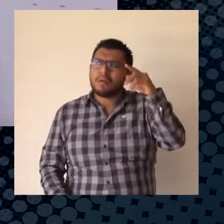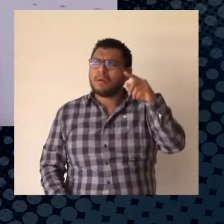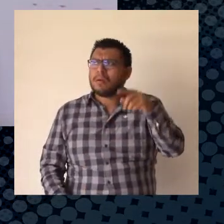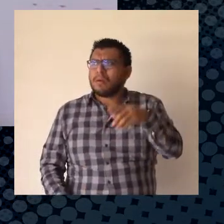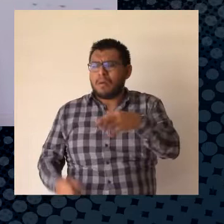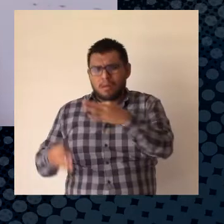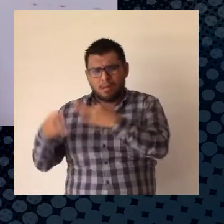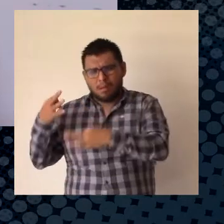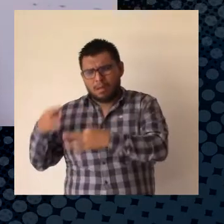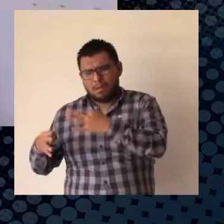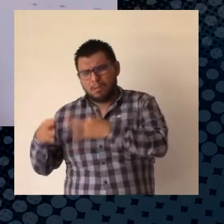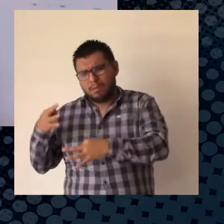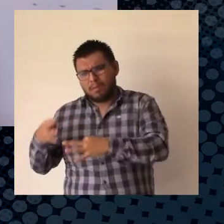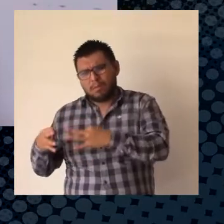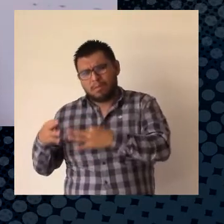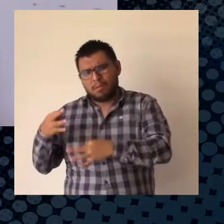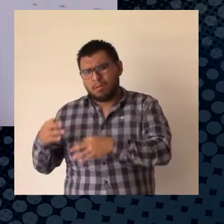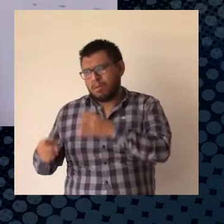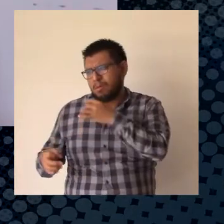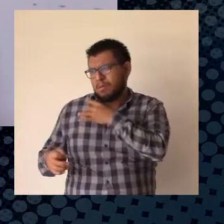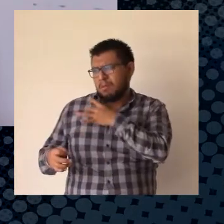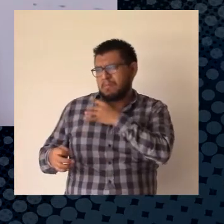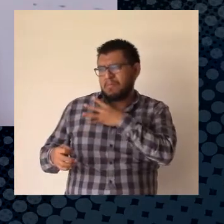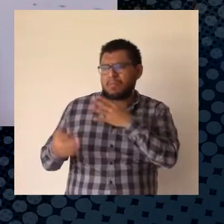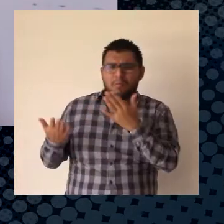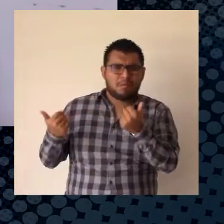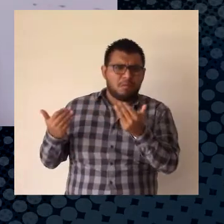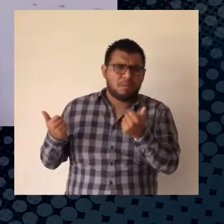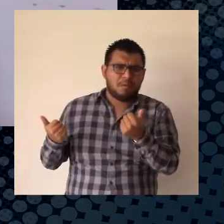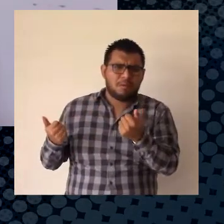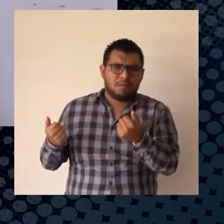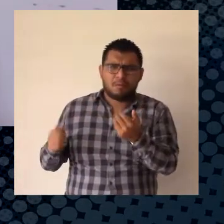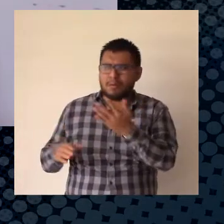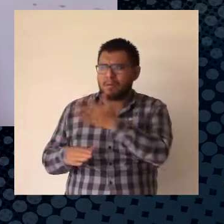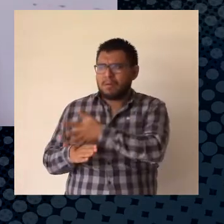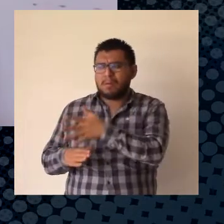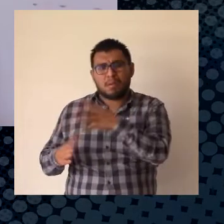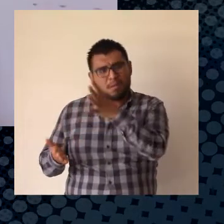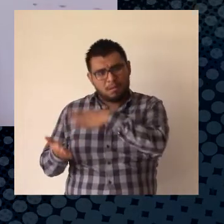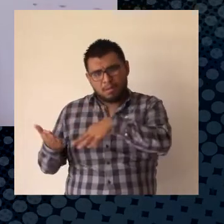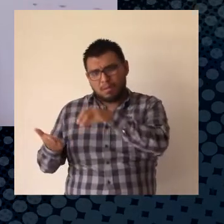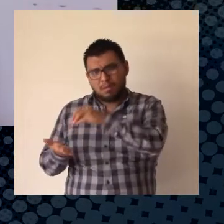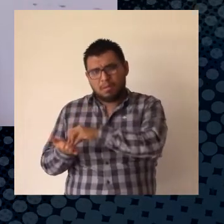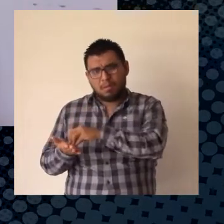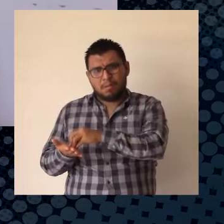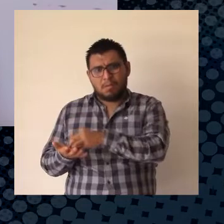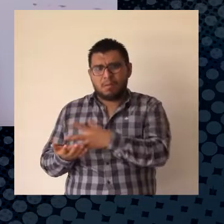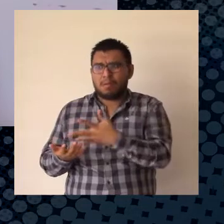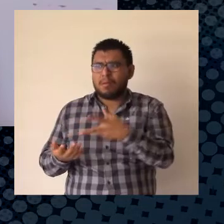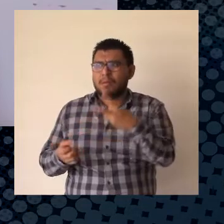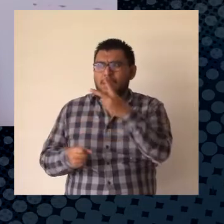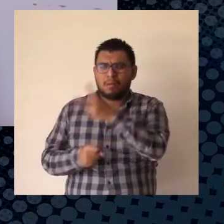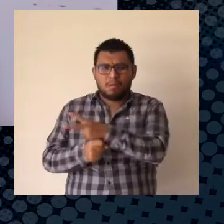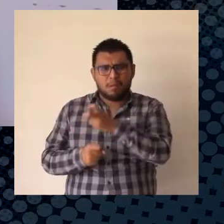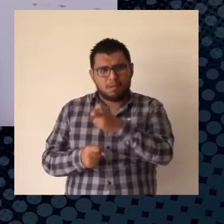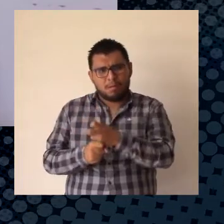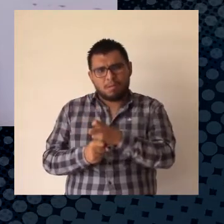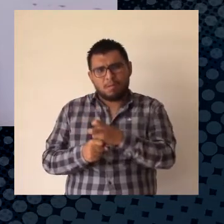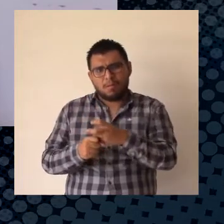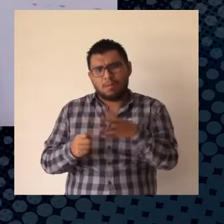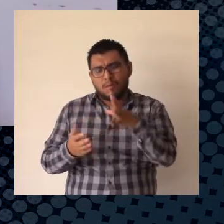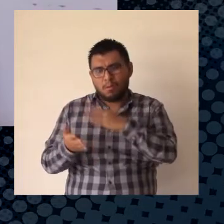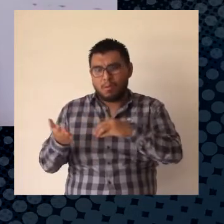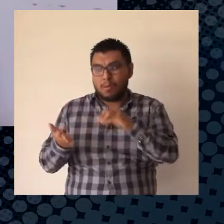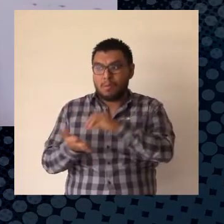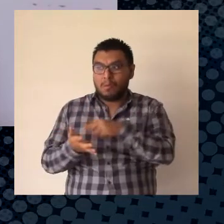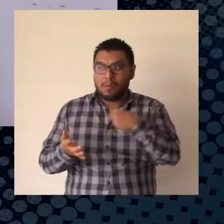juez, que no tiene ni temor del Señor, fue a la boda, y es la segunda que me han